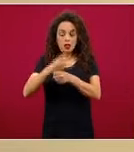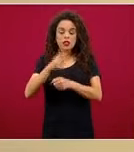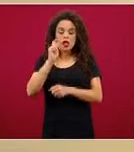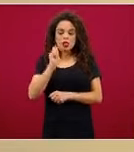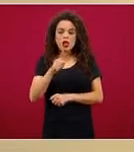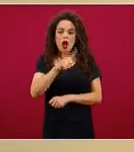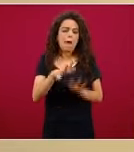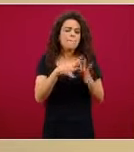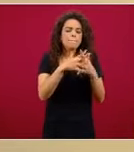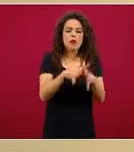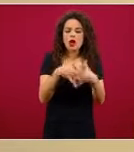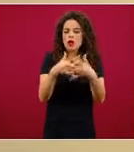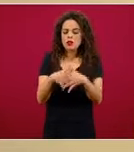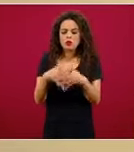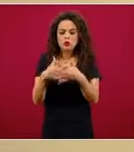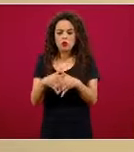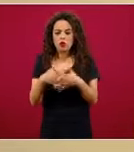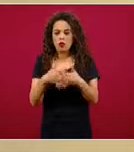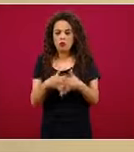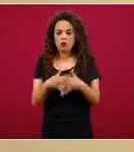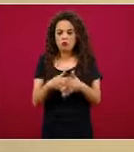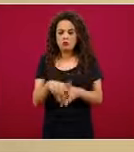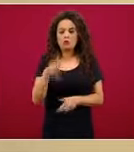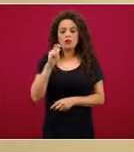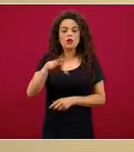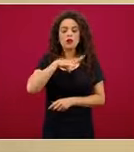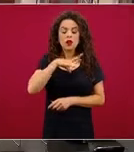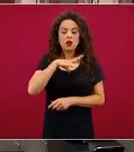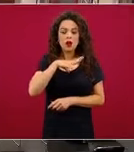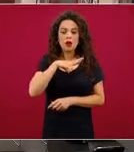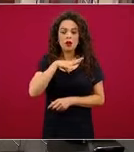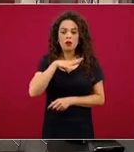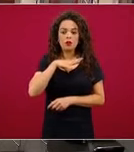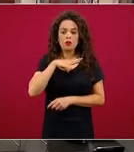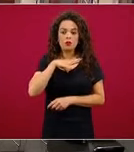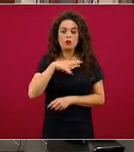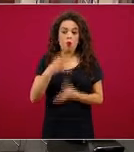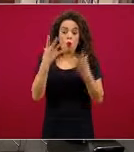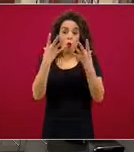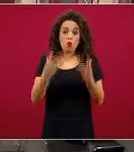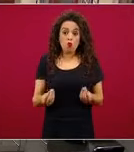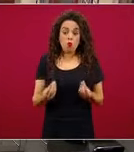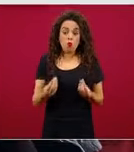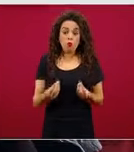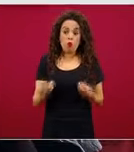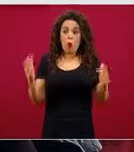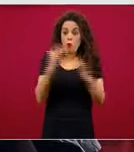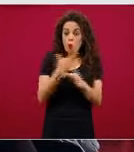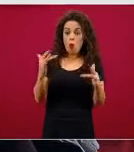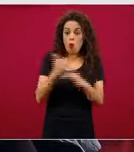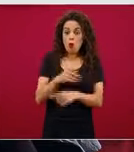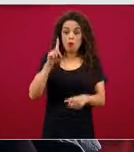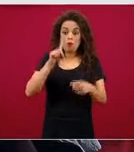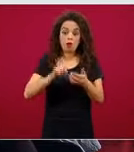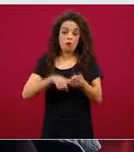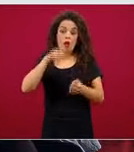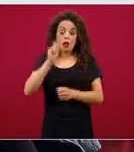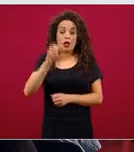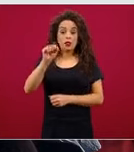situación realmente estamos con circulación muy activa del SARS-CoV-2, el MT